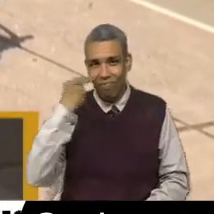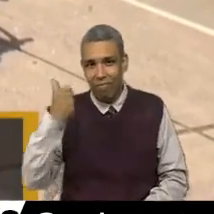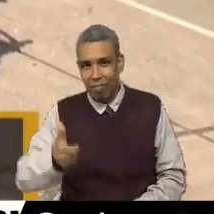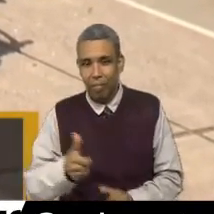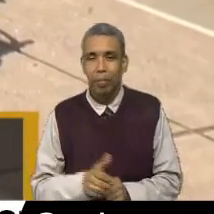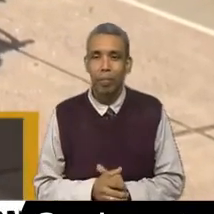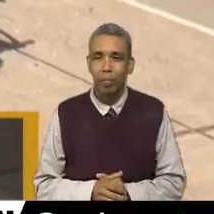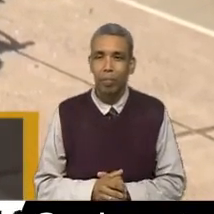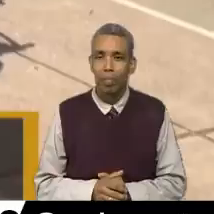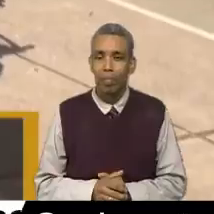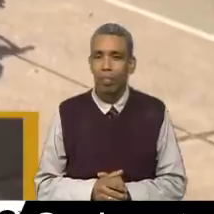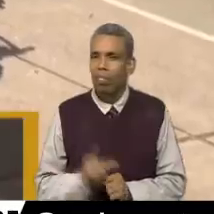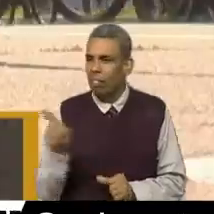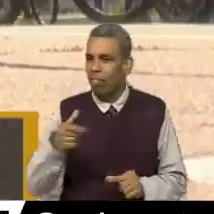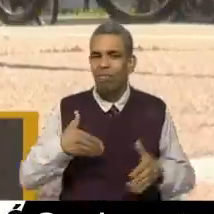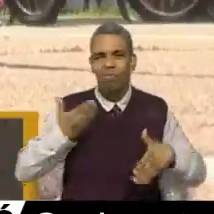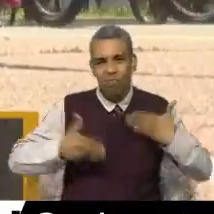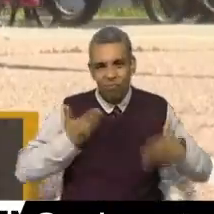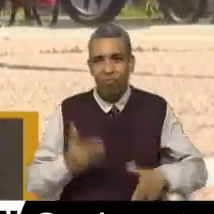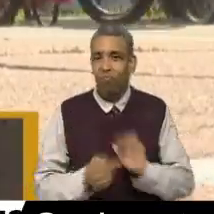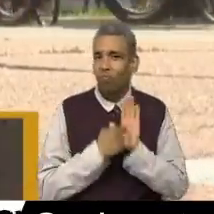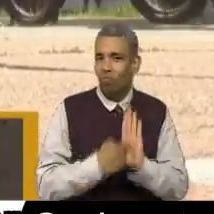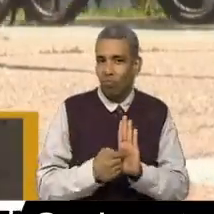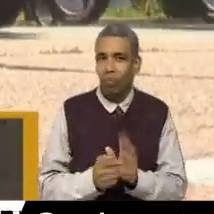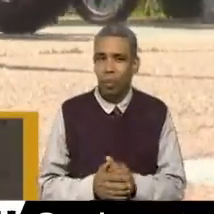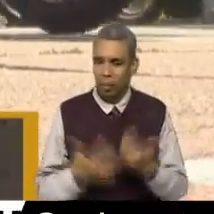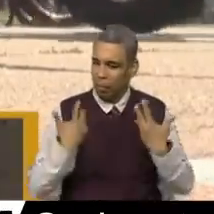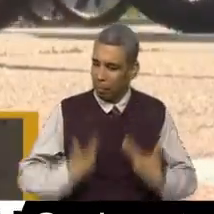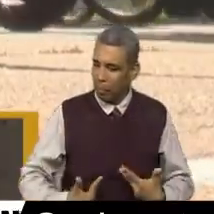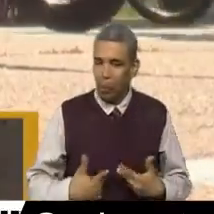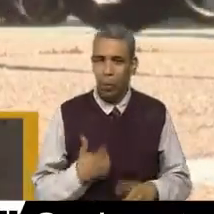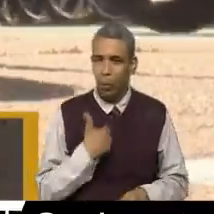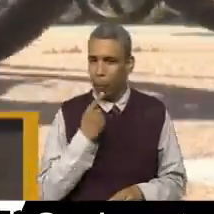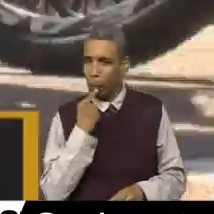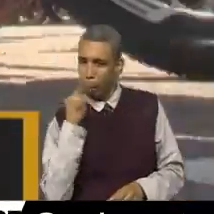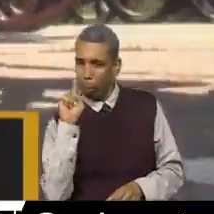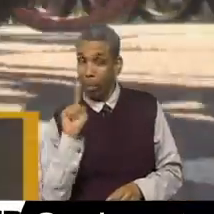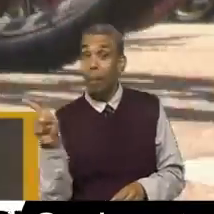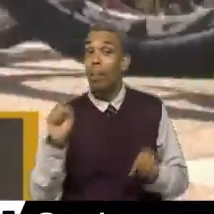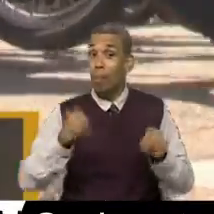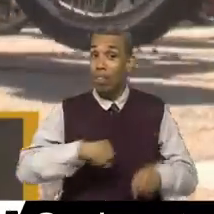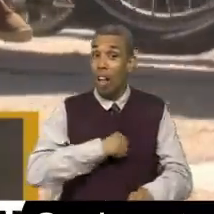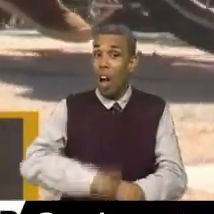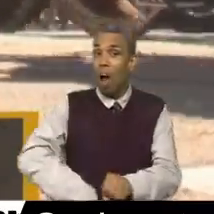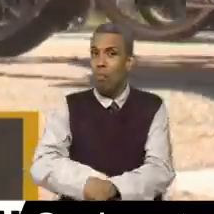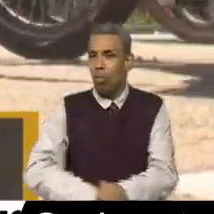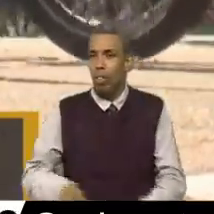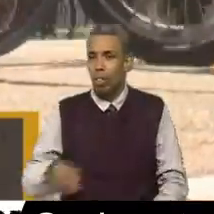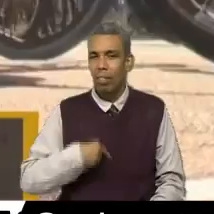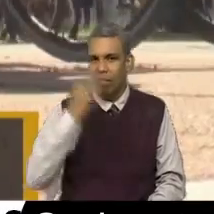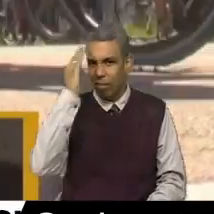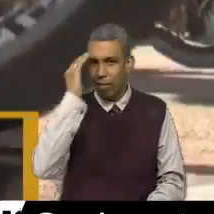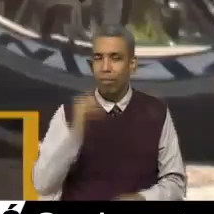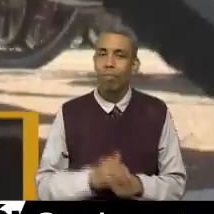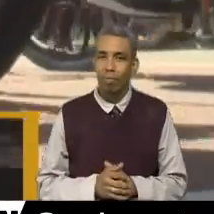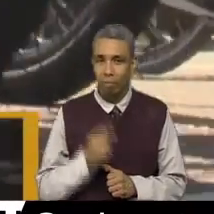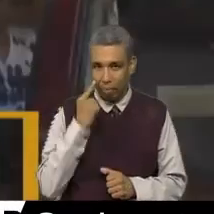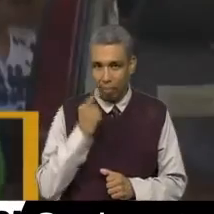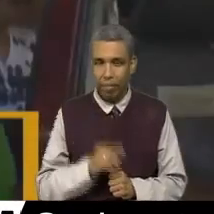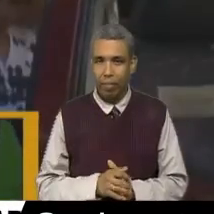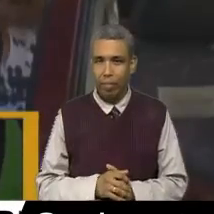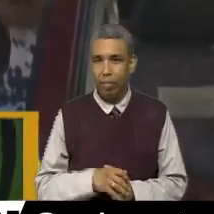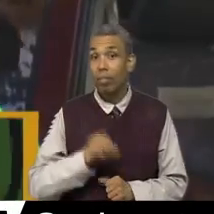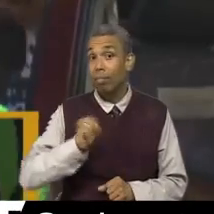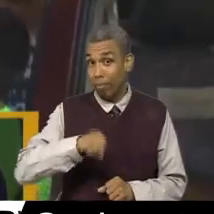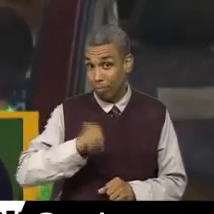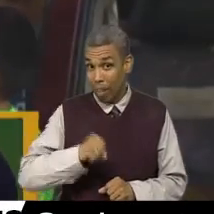actividad muestra su alegría y su particular forma de vestir, también es amante del fútbol y está muy seguro que Colombia clasificará al Mundial. Claro,